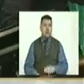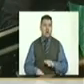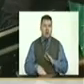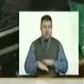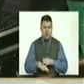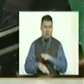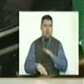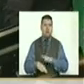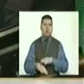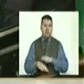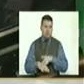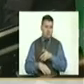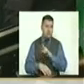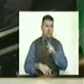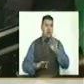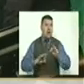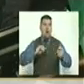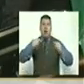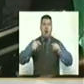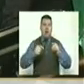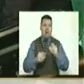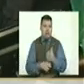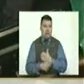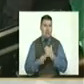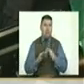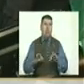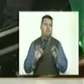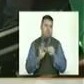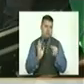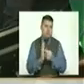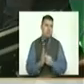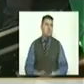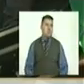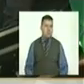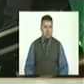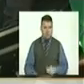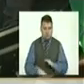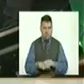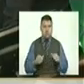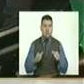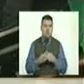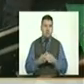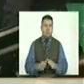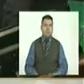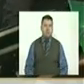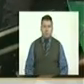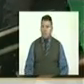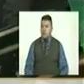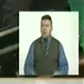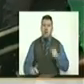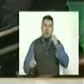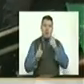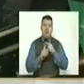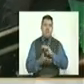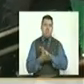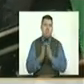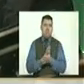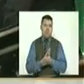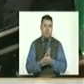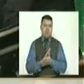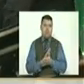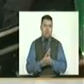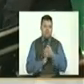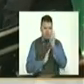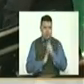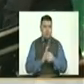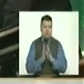sencillamente estaríamos en otro debate ahora, que lo relacionado con el Tribunal de Paz tiene